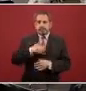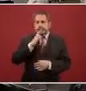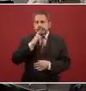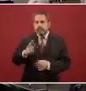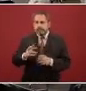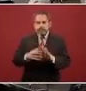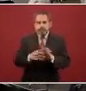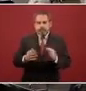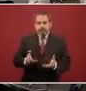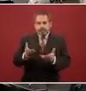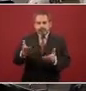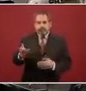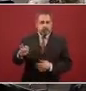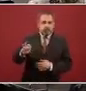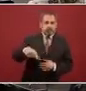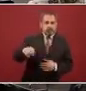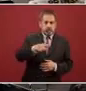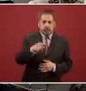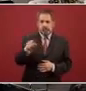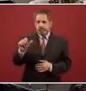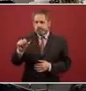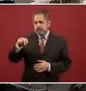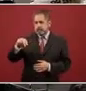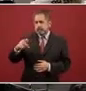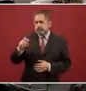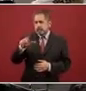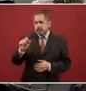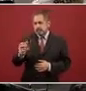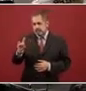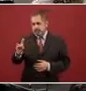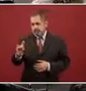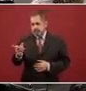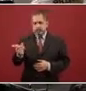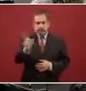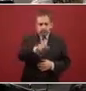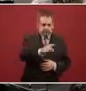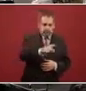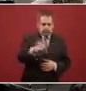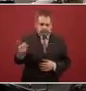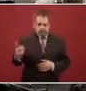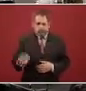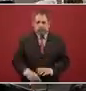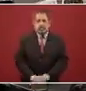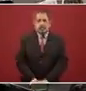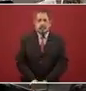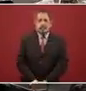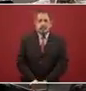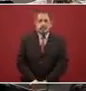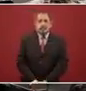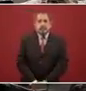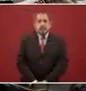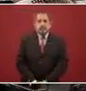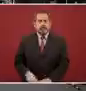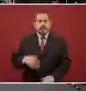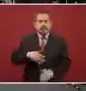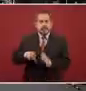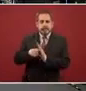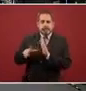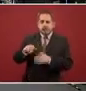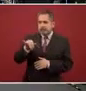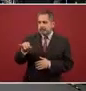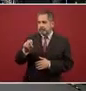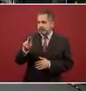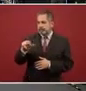y le vamos a dar la palabra a Ángeles Cruz, y a usted y a usted. Gracias. Del periódico La Jornada, buenas